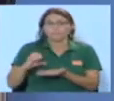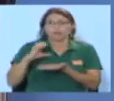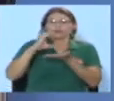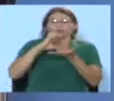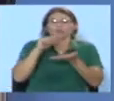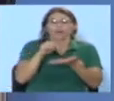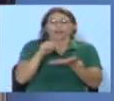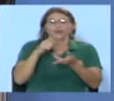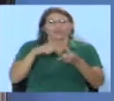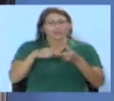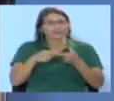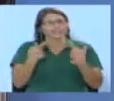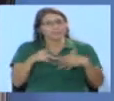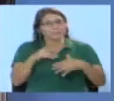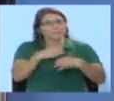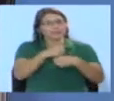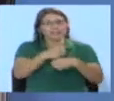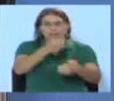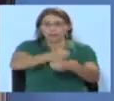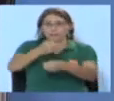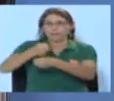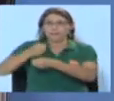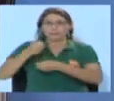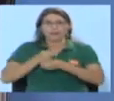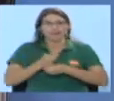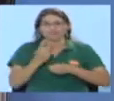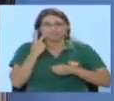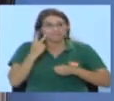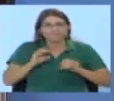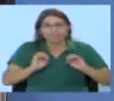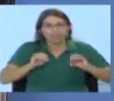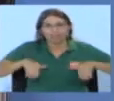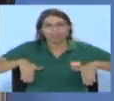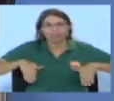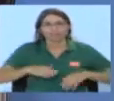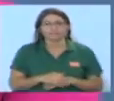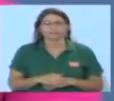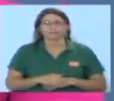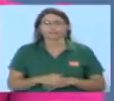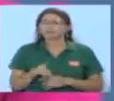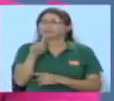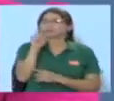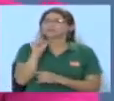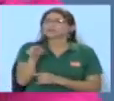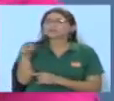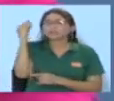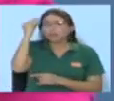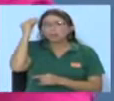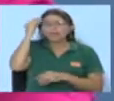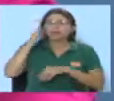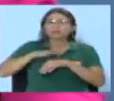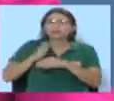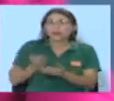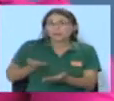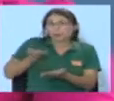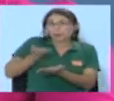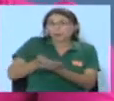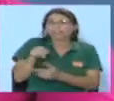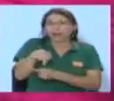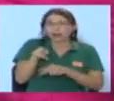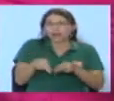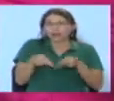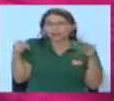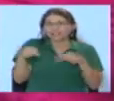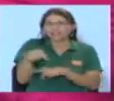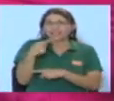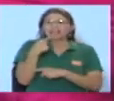Eso no es fácil de verlo. Uh-huh. ¿Qué le parece una propuesta que justamente salió hoy en la noticia de